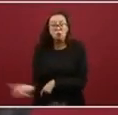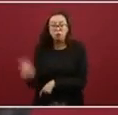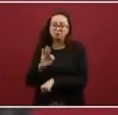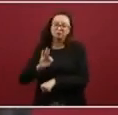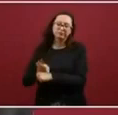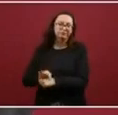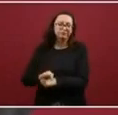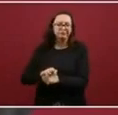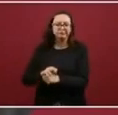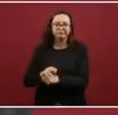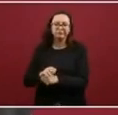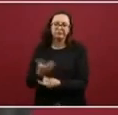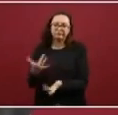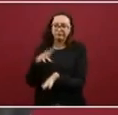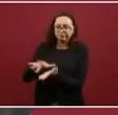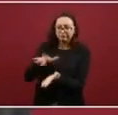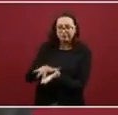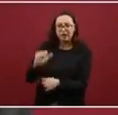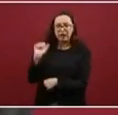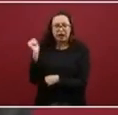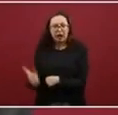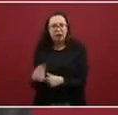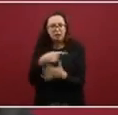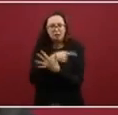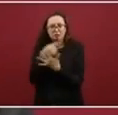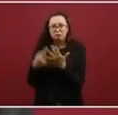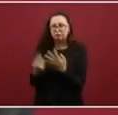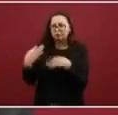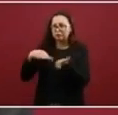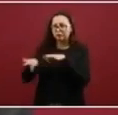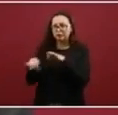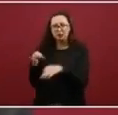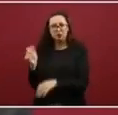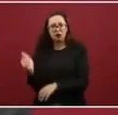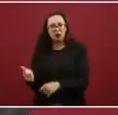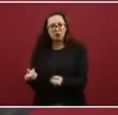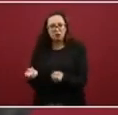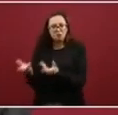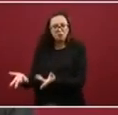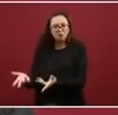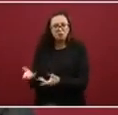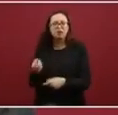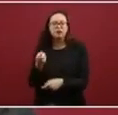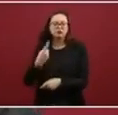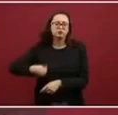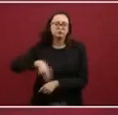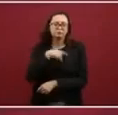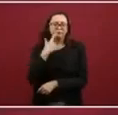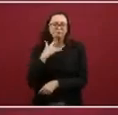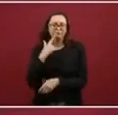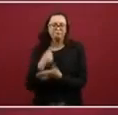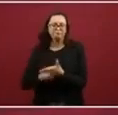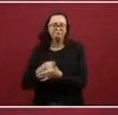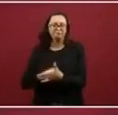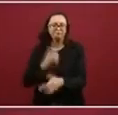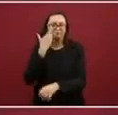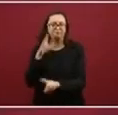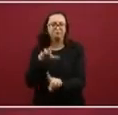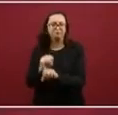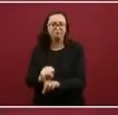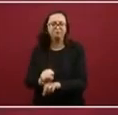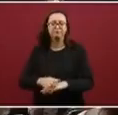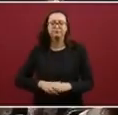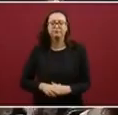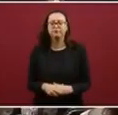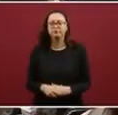principalmente, que sean apoyadas, que tengan alguna alternativa de empleo. Eso es lo que estamos luchando.